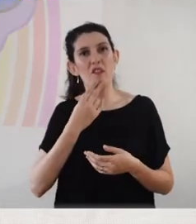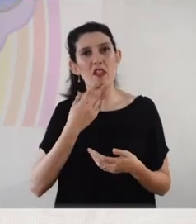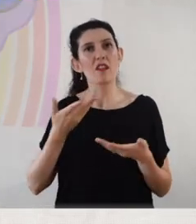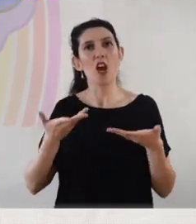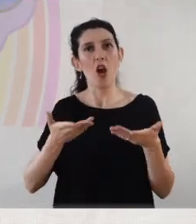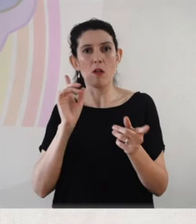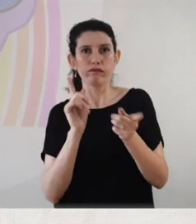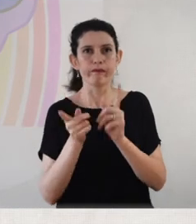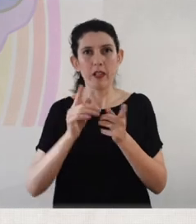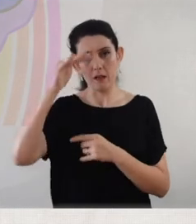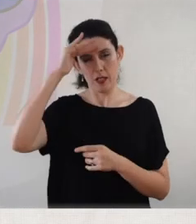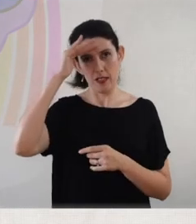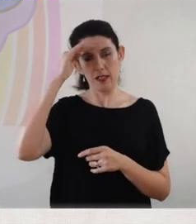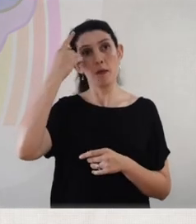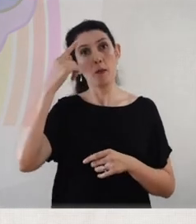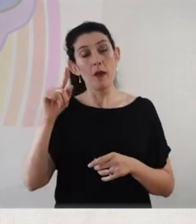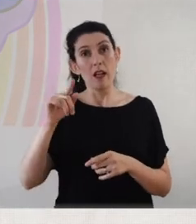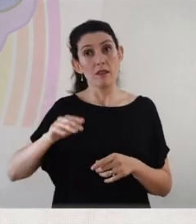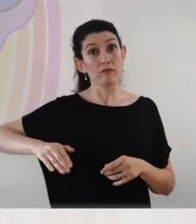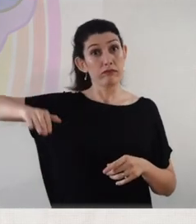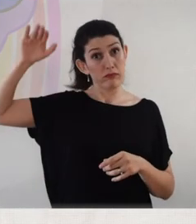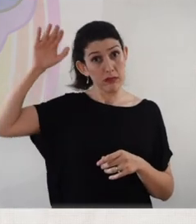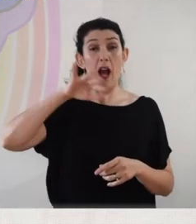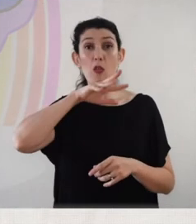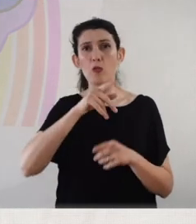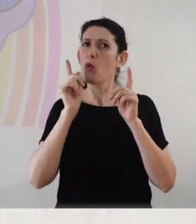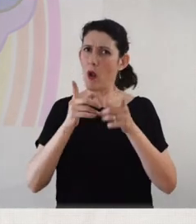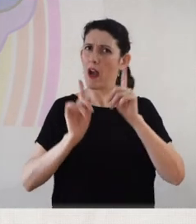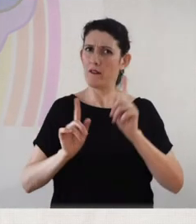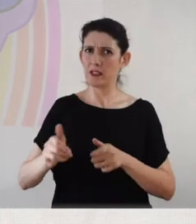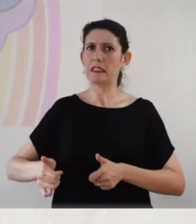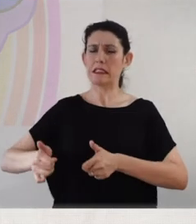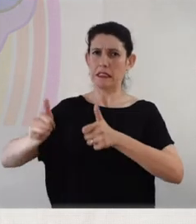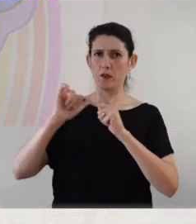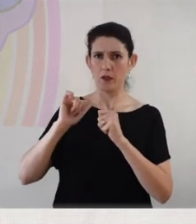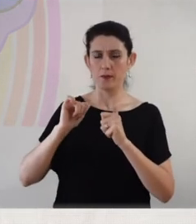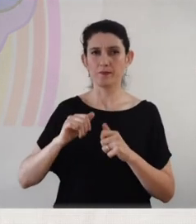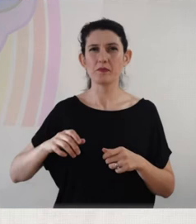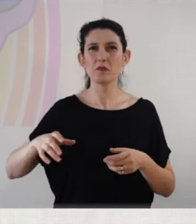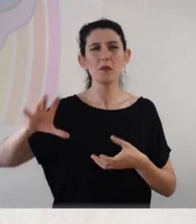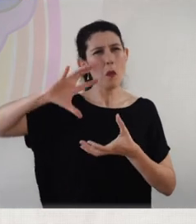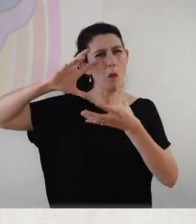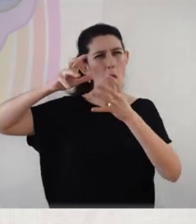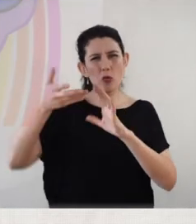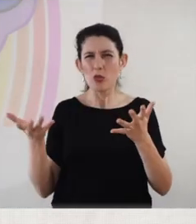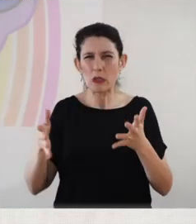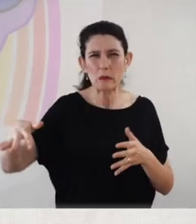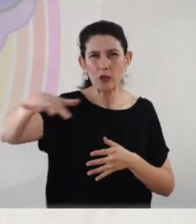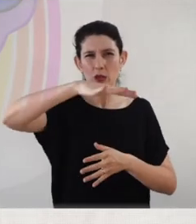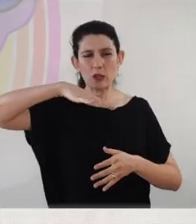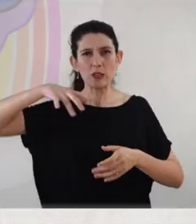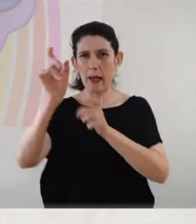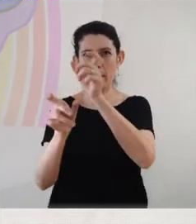desafío. Entender el mundo social e interactuar con la gente muchas veces se les hace complejo. Hay que fijarse en tantas cosas para hacerlo